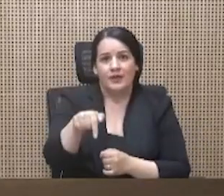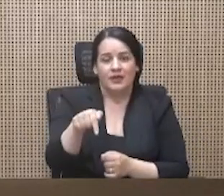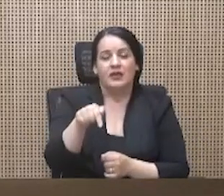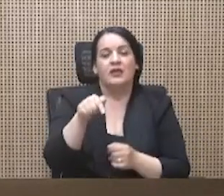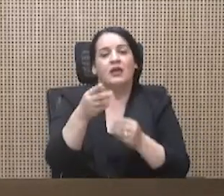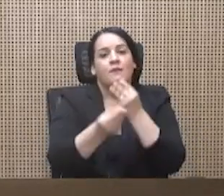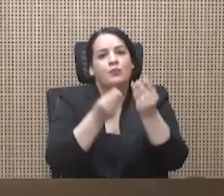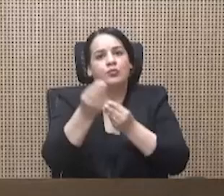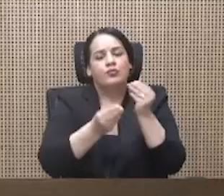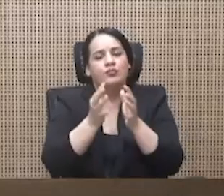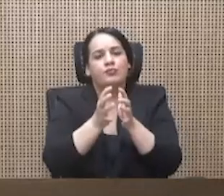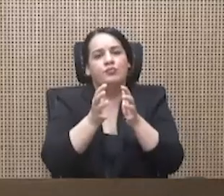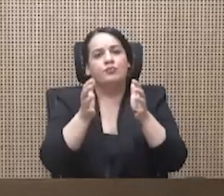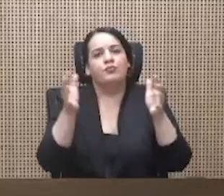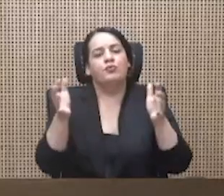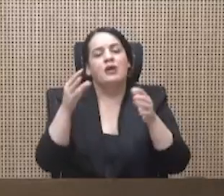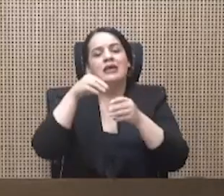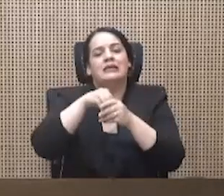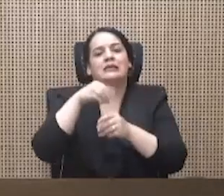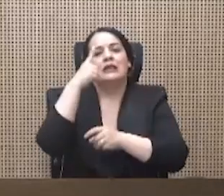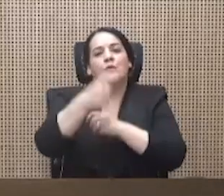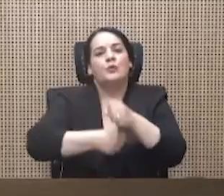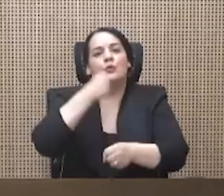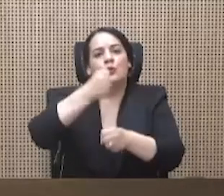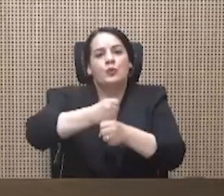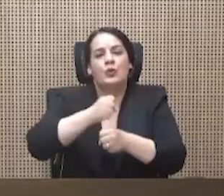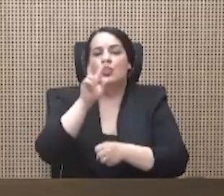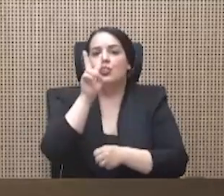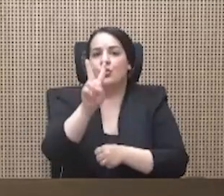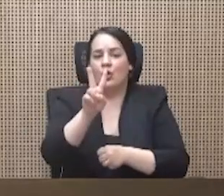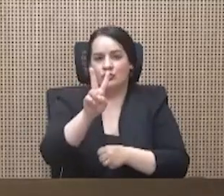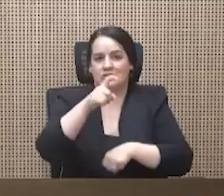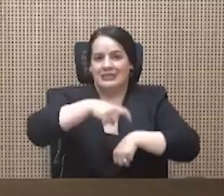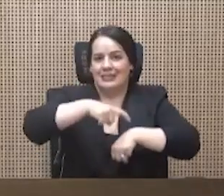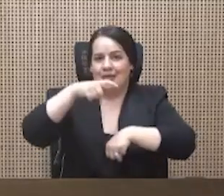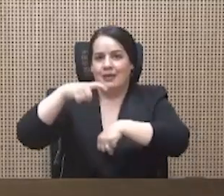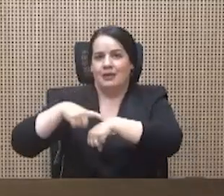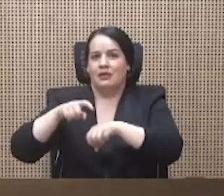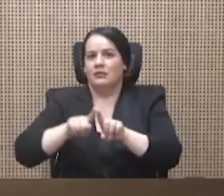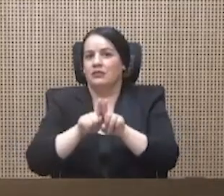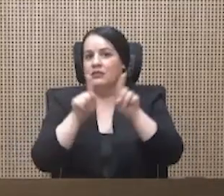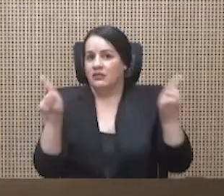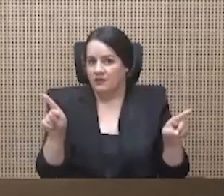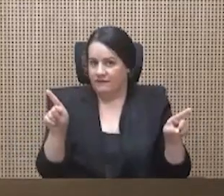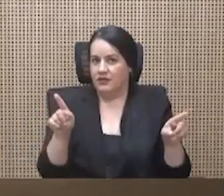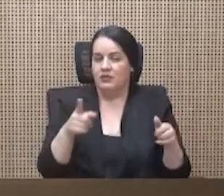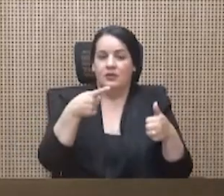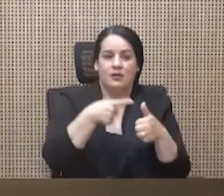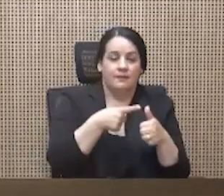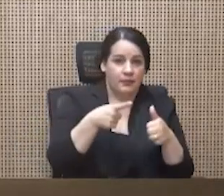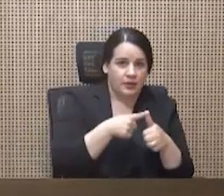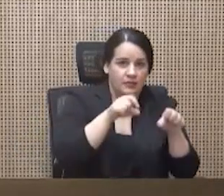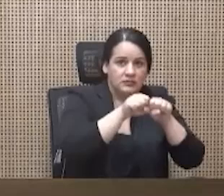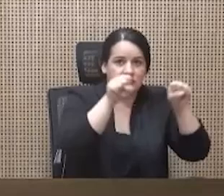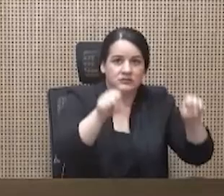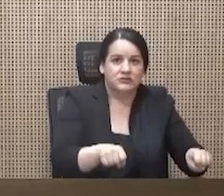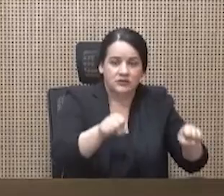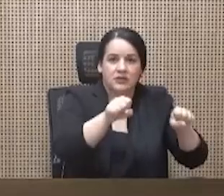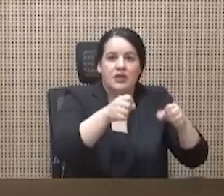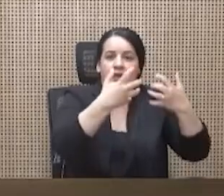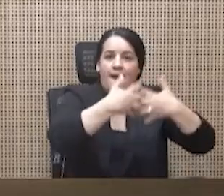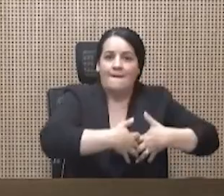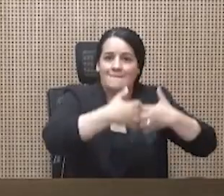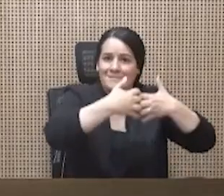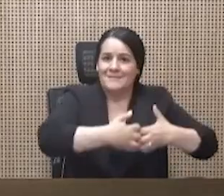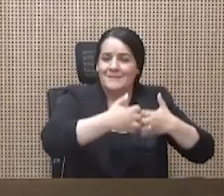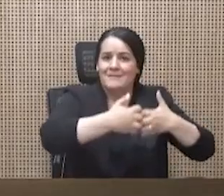ha crecido interanualmente a dos ritmos muy diferentes. Por un lado, el régimen de zonas francas